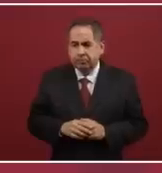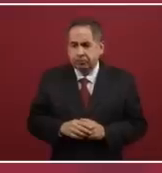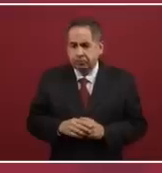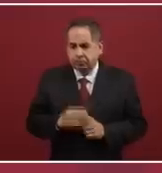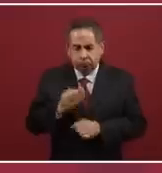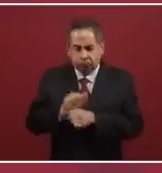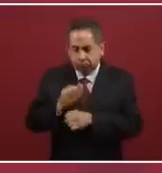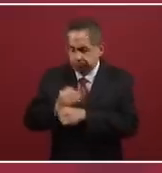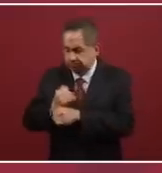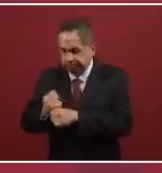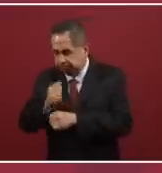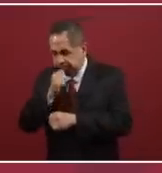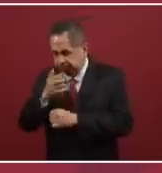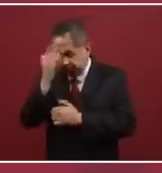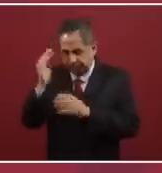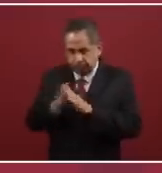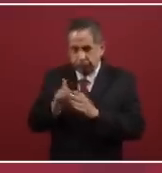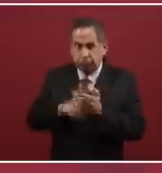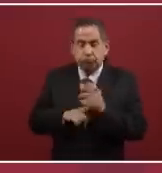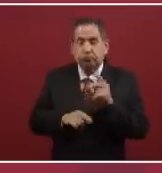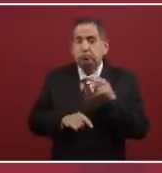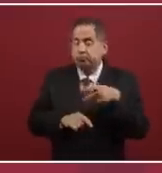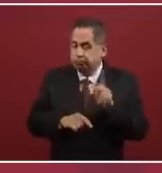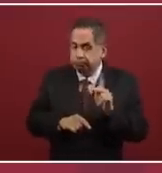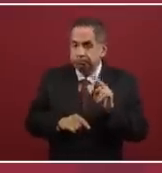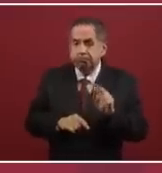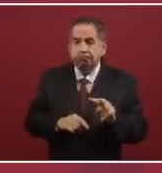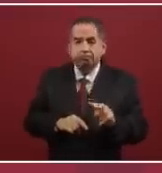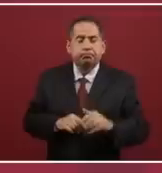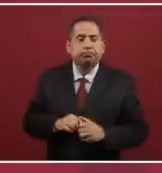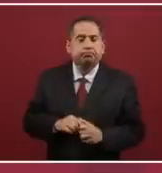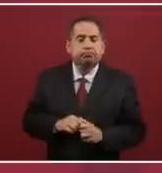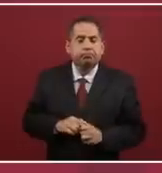la investigación, pero cuando era